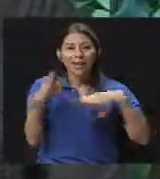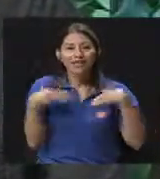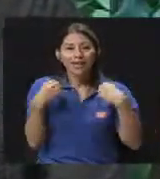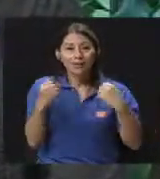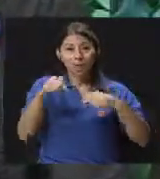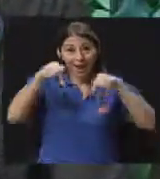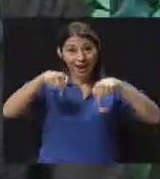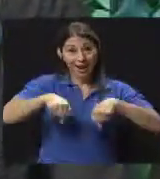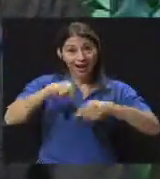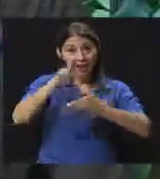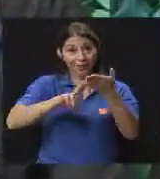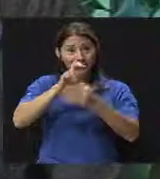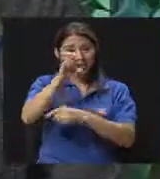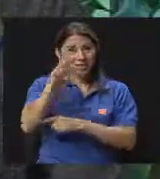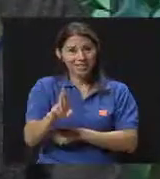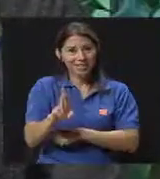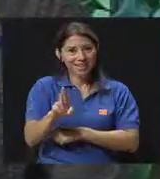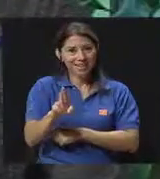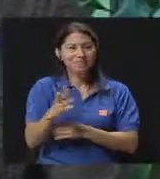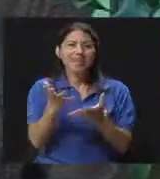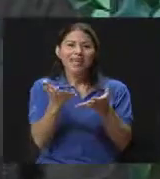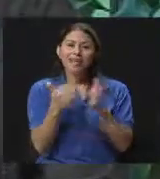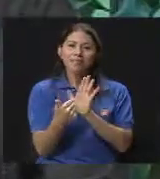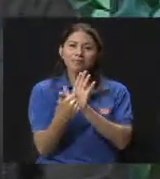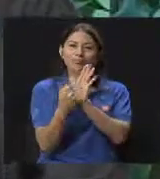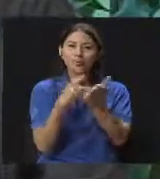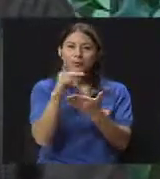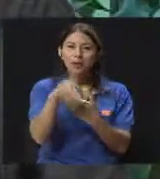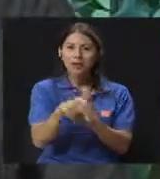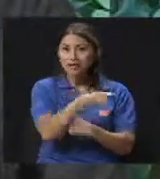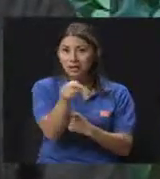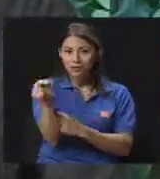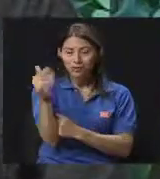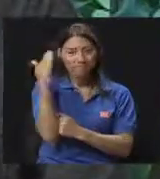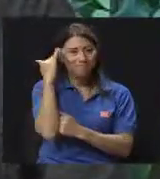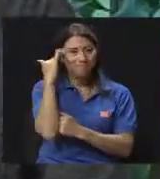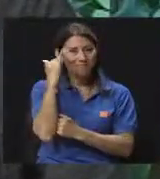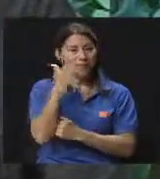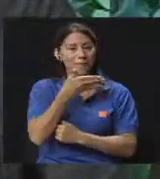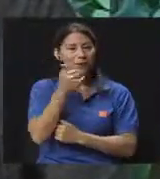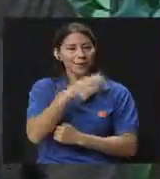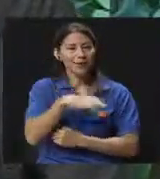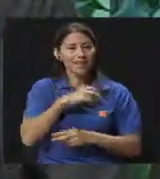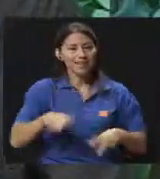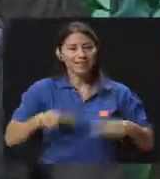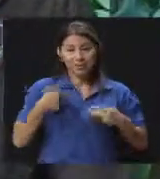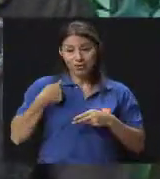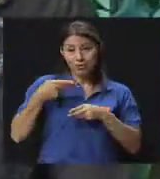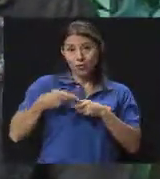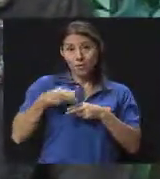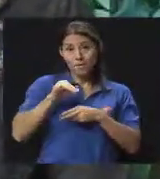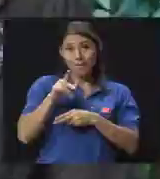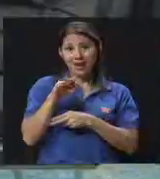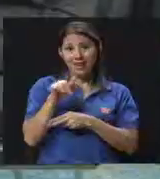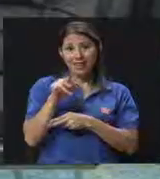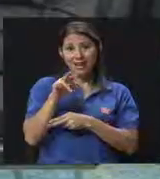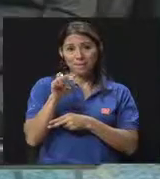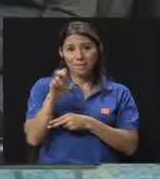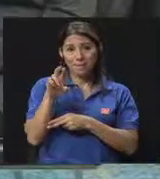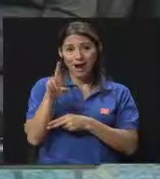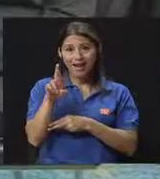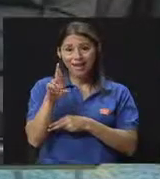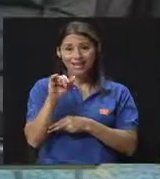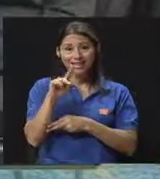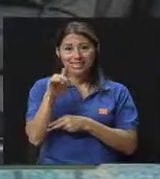de Costa Rica, y con la intención de dar un programa más para que usted tenga una mejor calidad de vida. Soy María del Mar Izaguirre y conmigo está Pablo